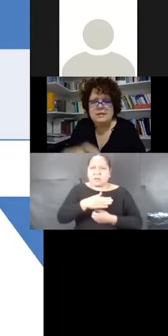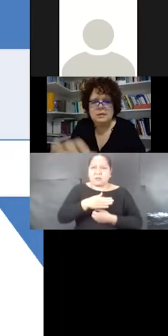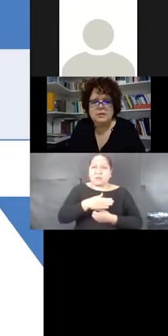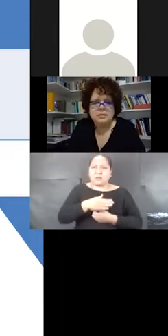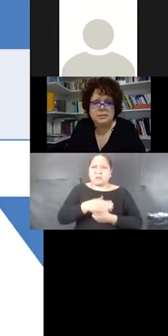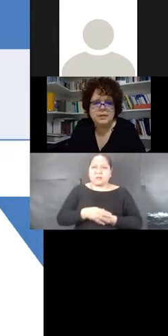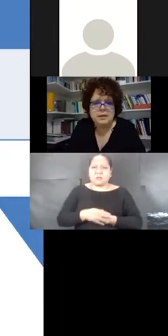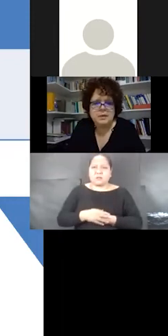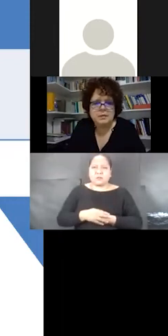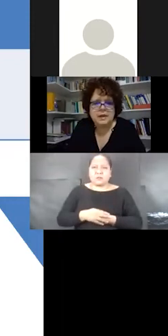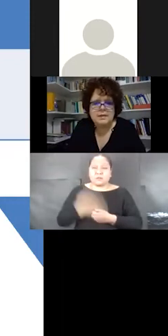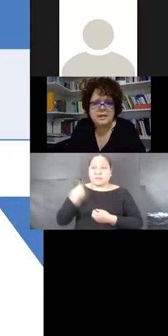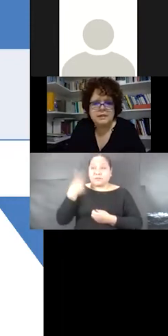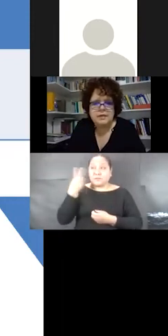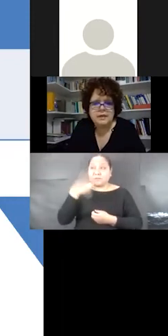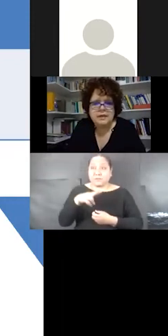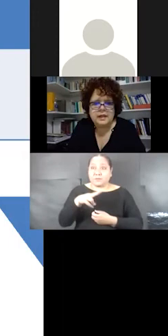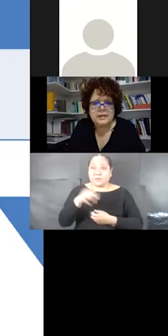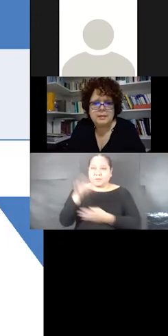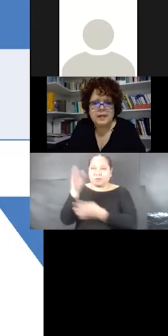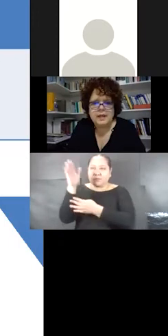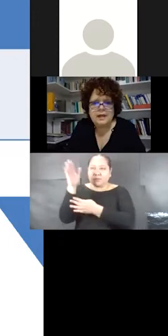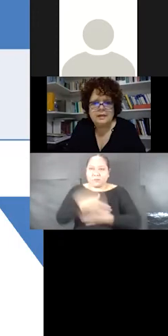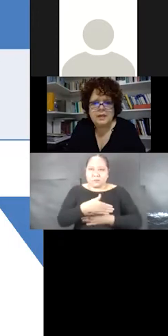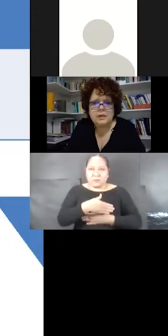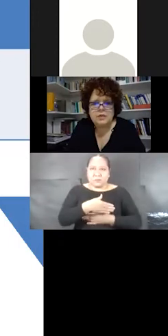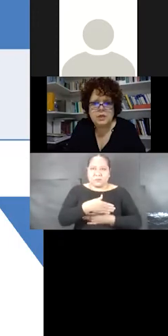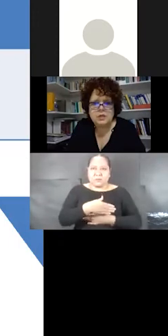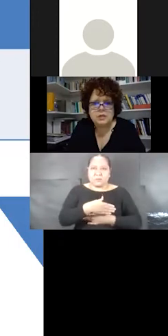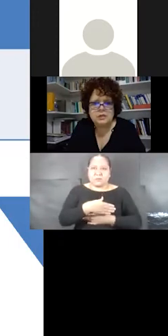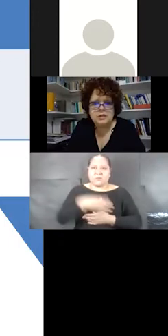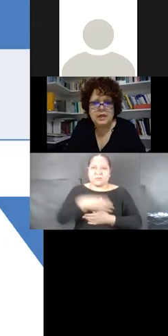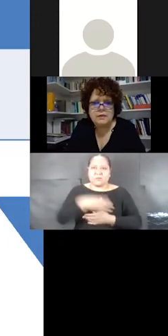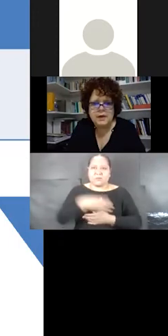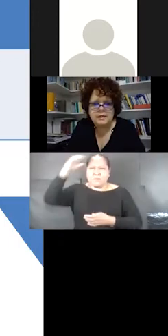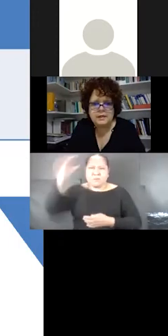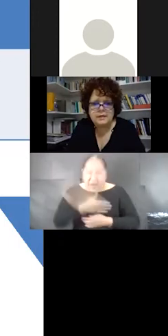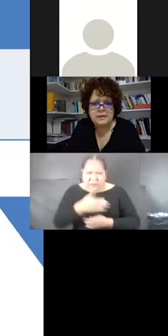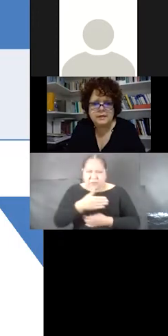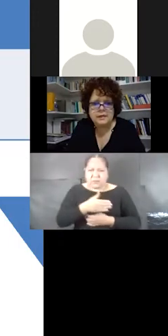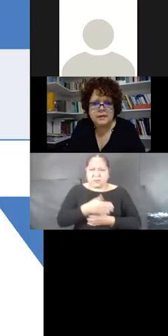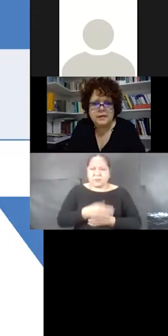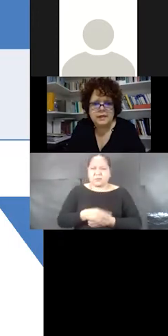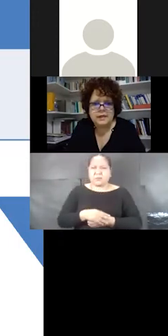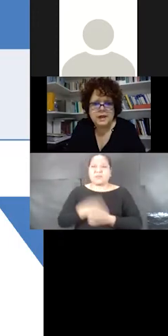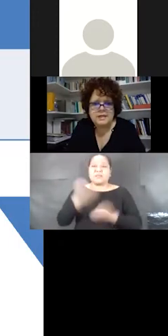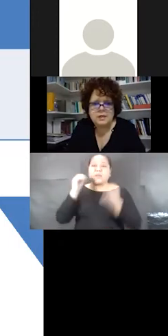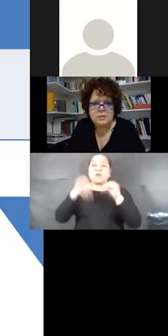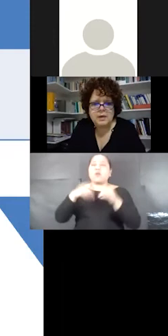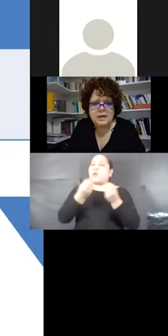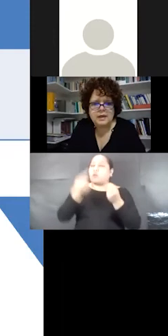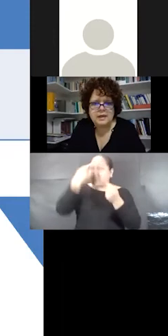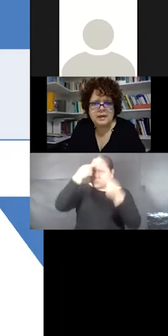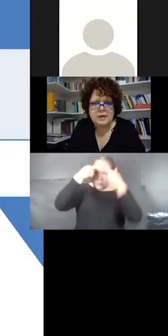Si vemos, marca bastante fuerte el tema del ceño fruncido y la fuerza, ¿no? Así es